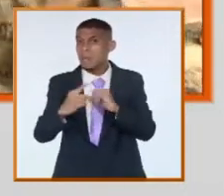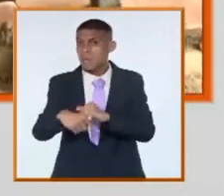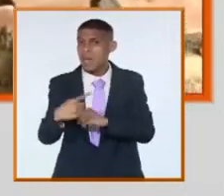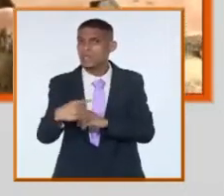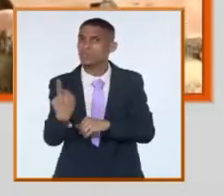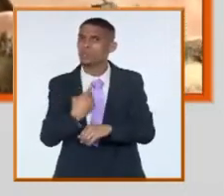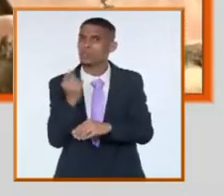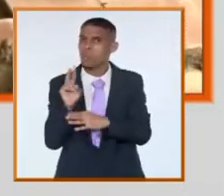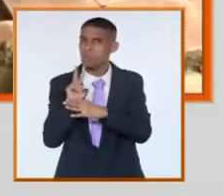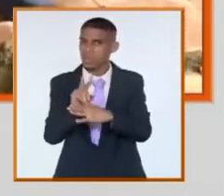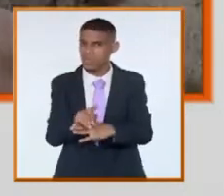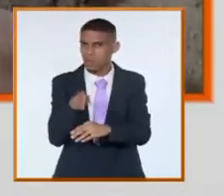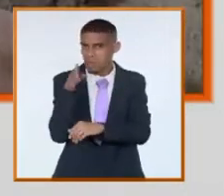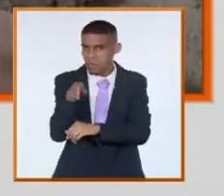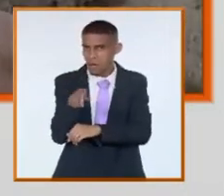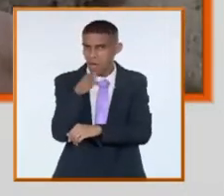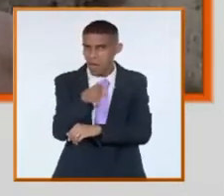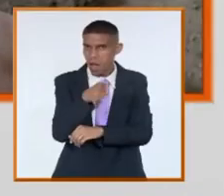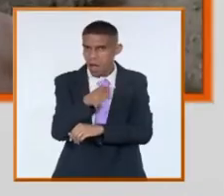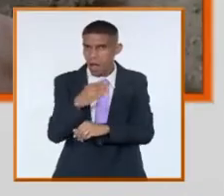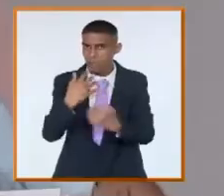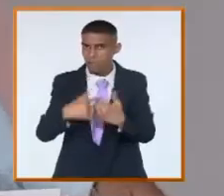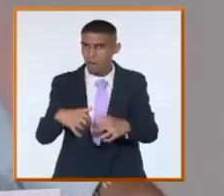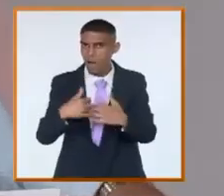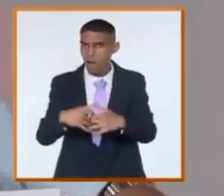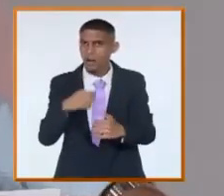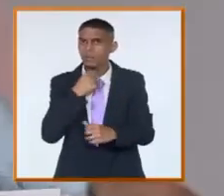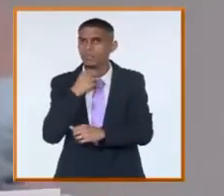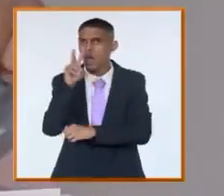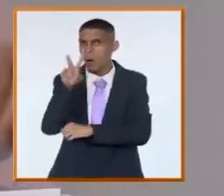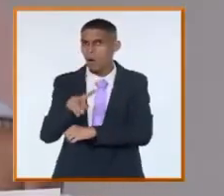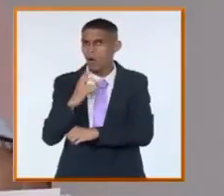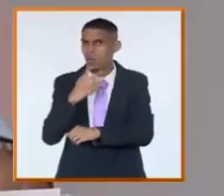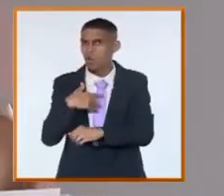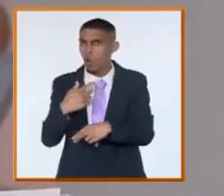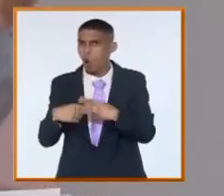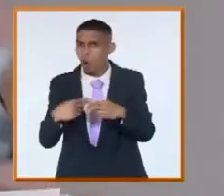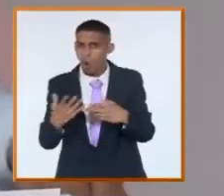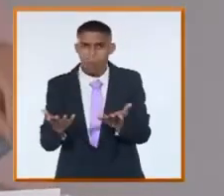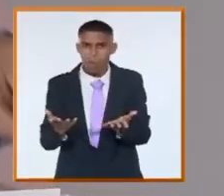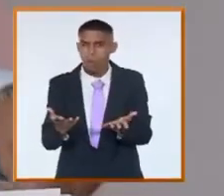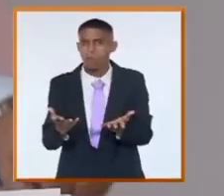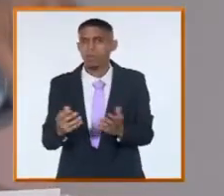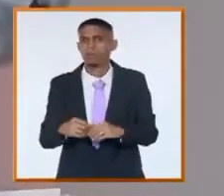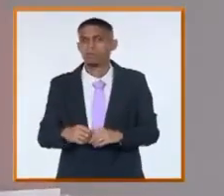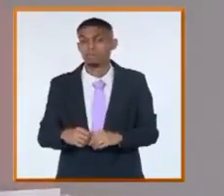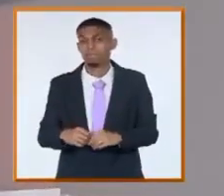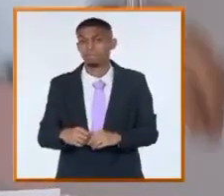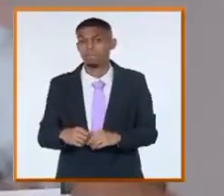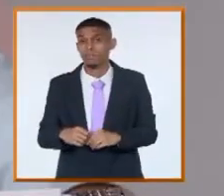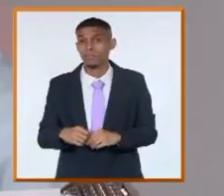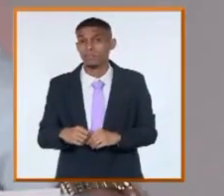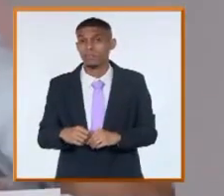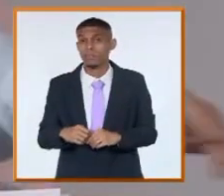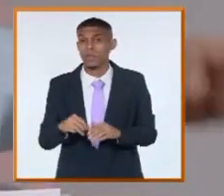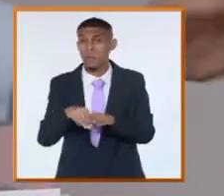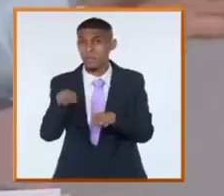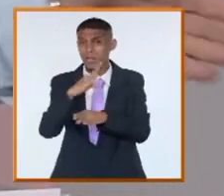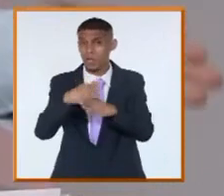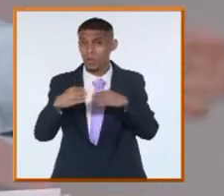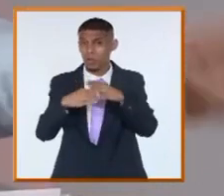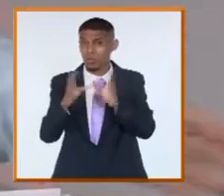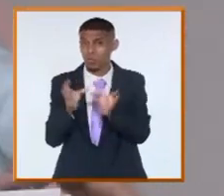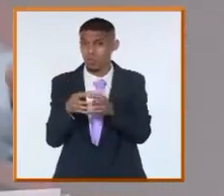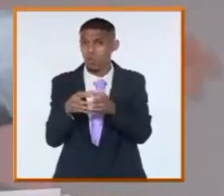visitan permanentemente las plantas se van tomando decisiones semanalmente a no evitaba un grupo del ministerio hacer un análisis